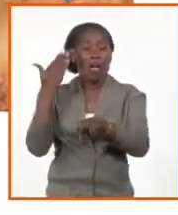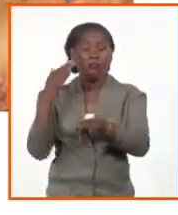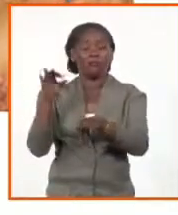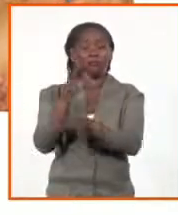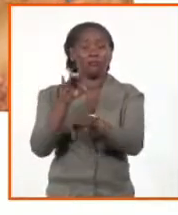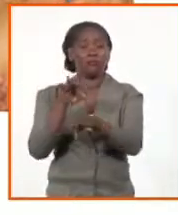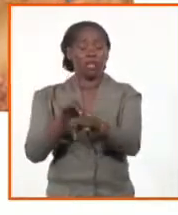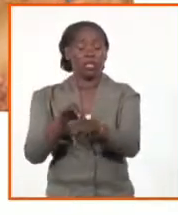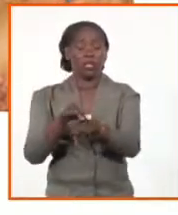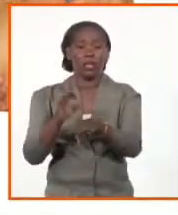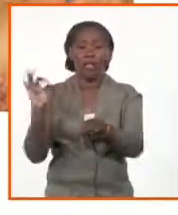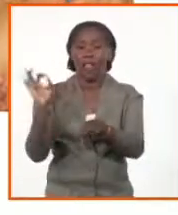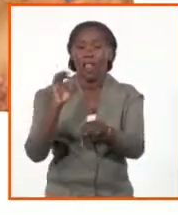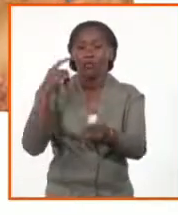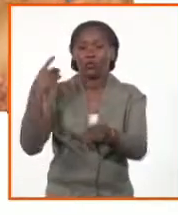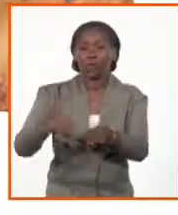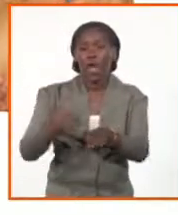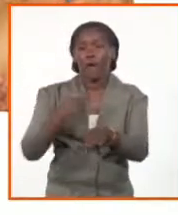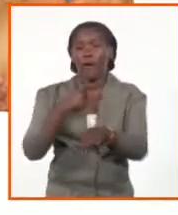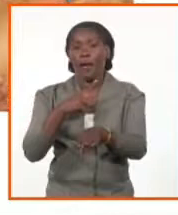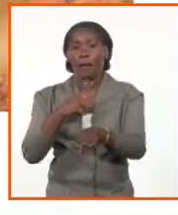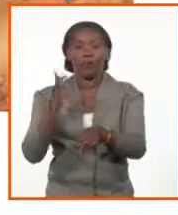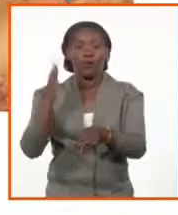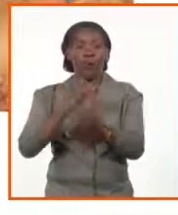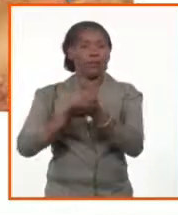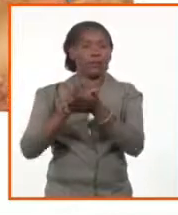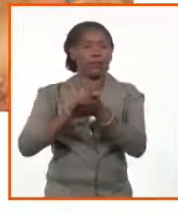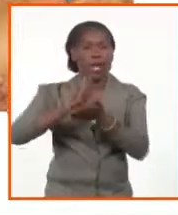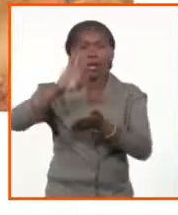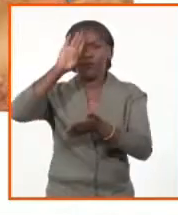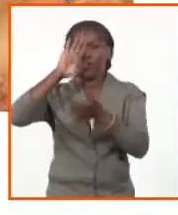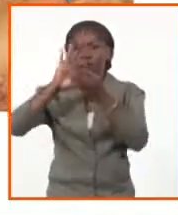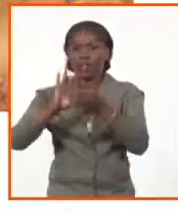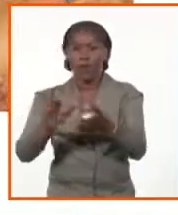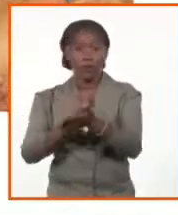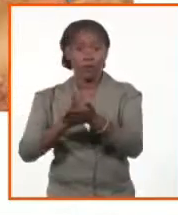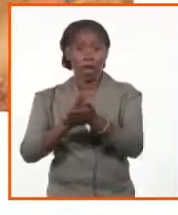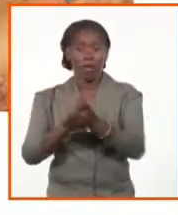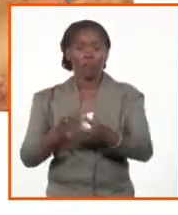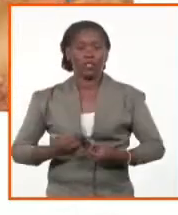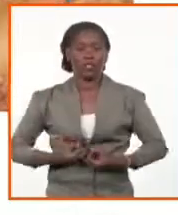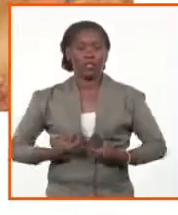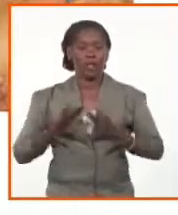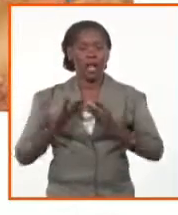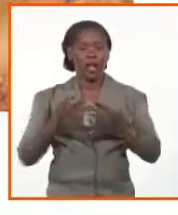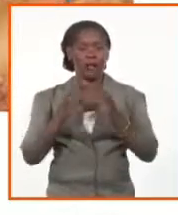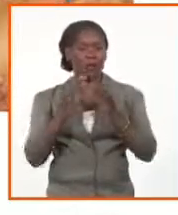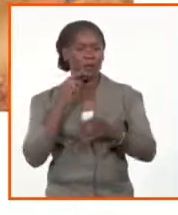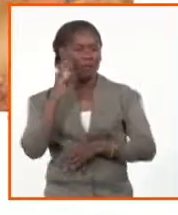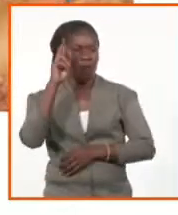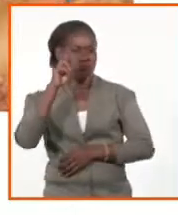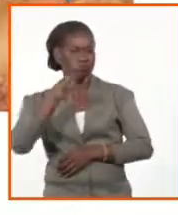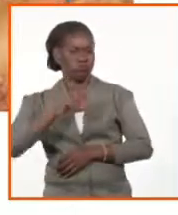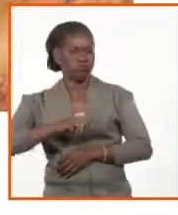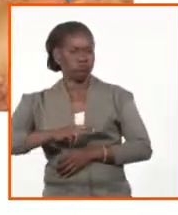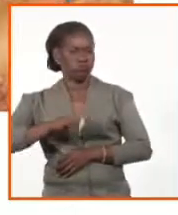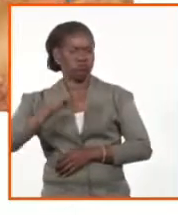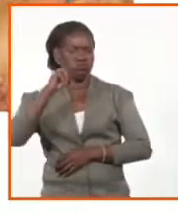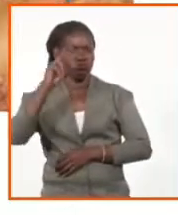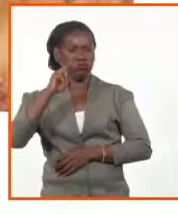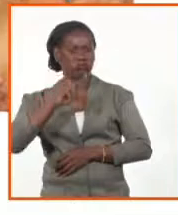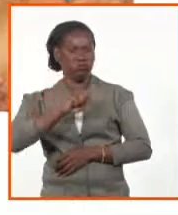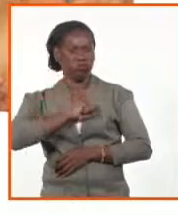todavía no hay signo de armani hay signos de gravedad pues la familia se siente asustado